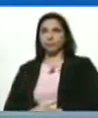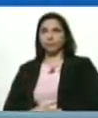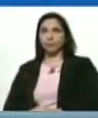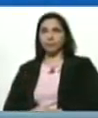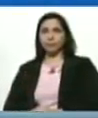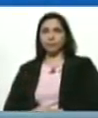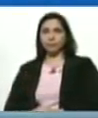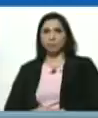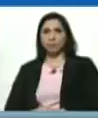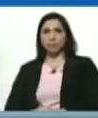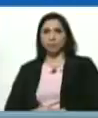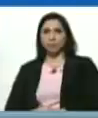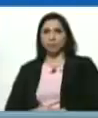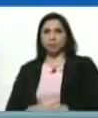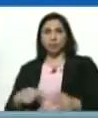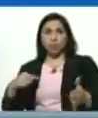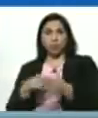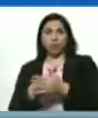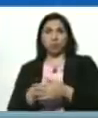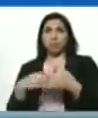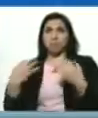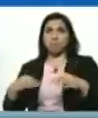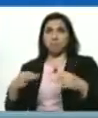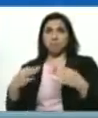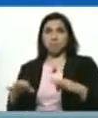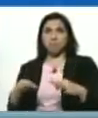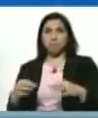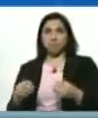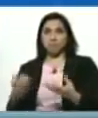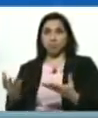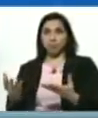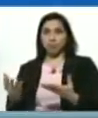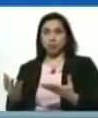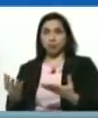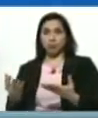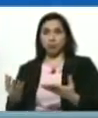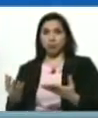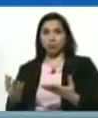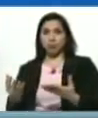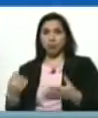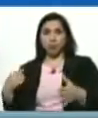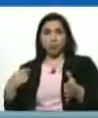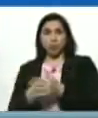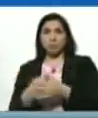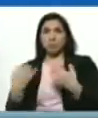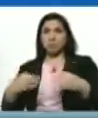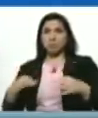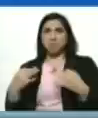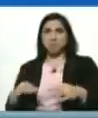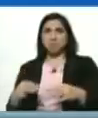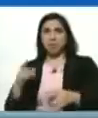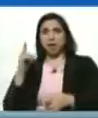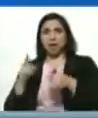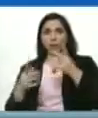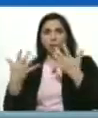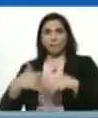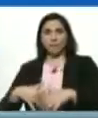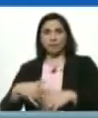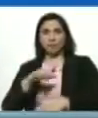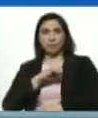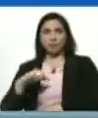dieron un golpe noble dieron un golpe honor a algunas empresas privadas